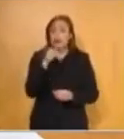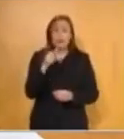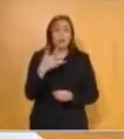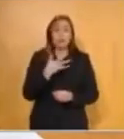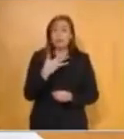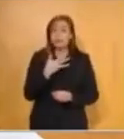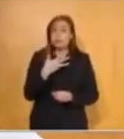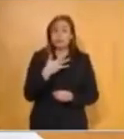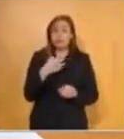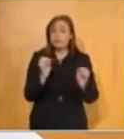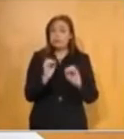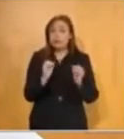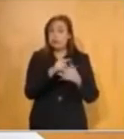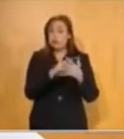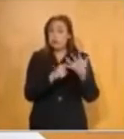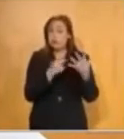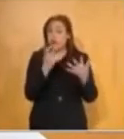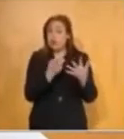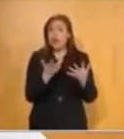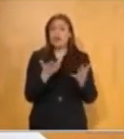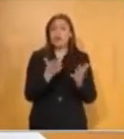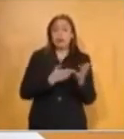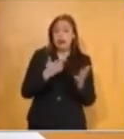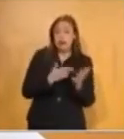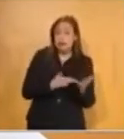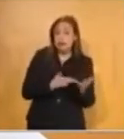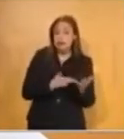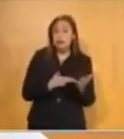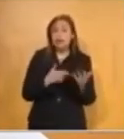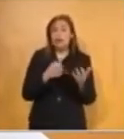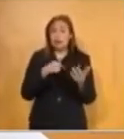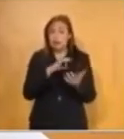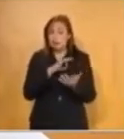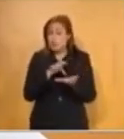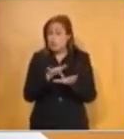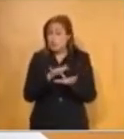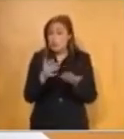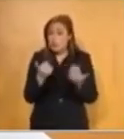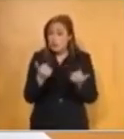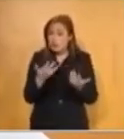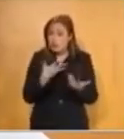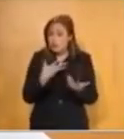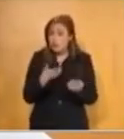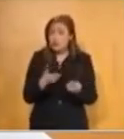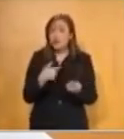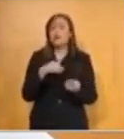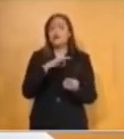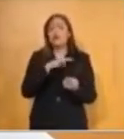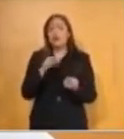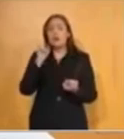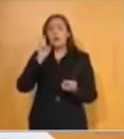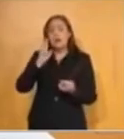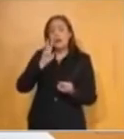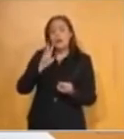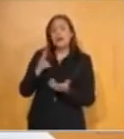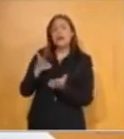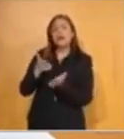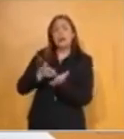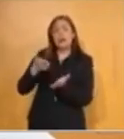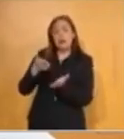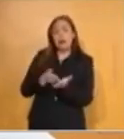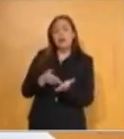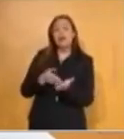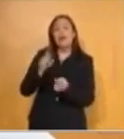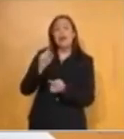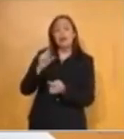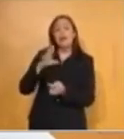ninguno de esos aparatos o herramientas tecnológicas o de apoyo, puedes basarte en una herramienta extraordinaria que